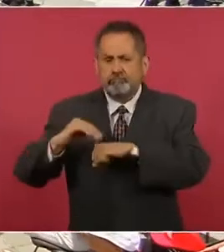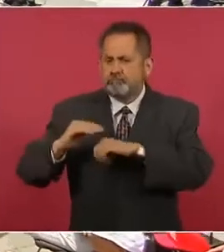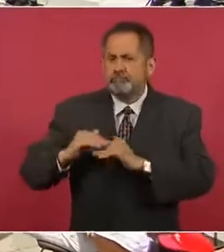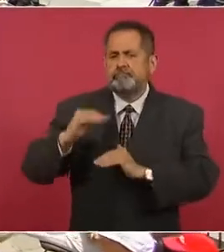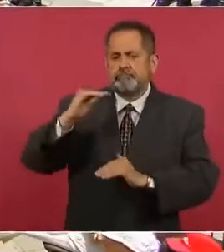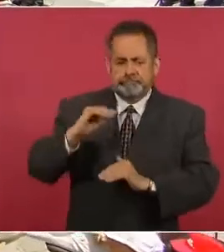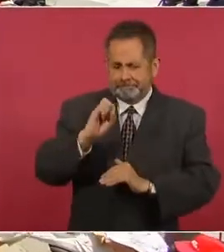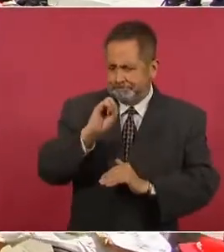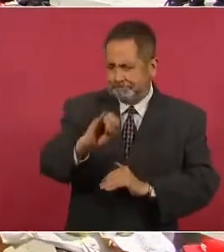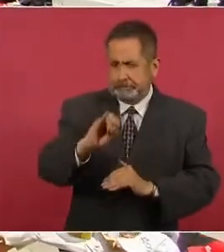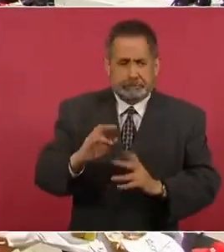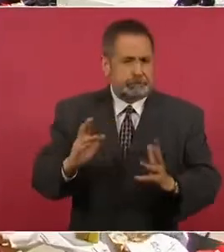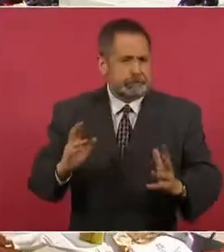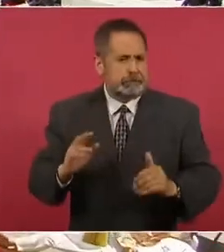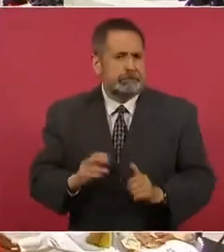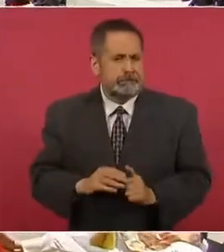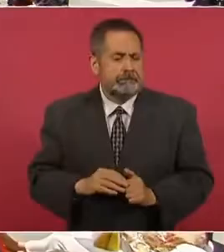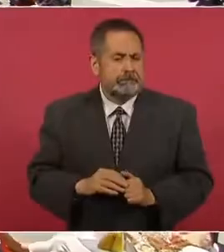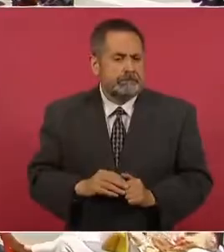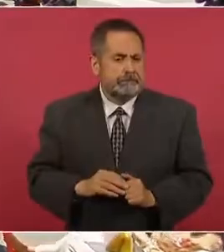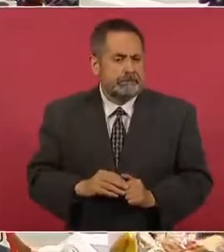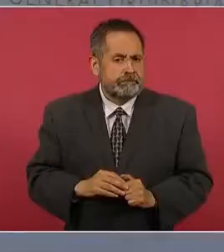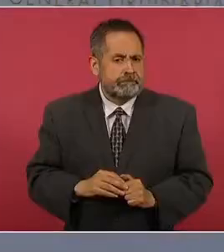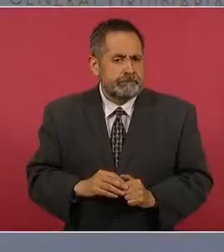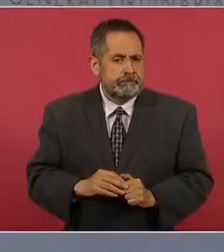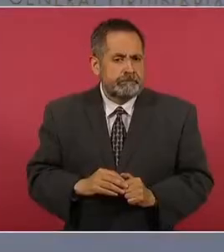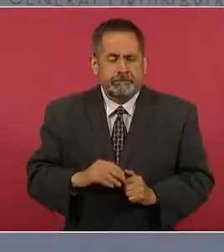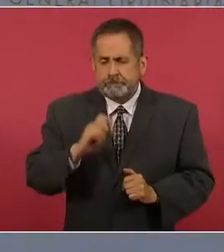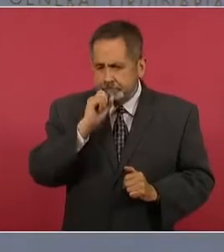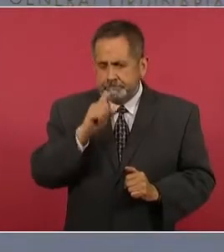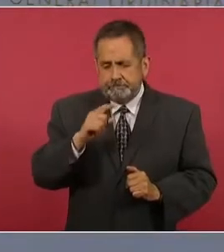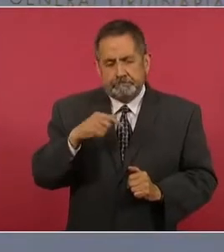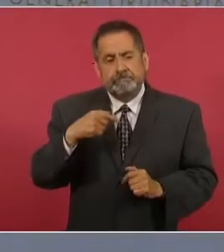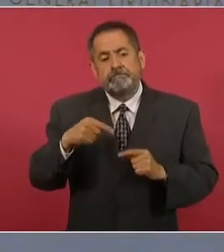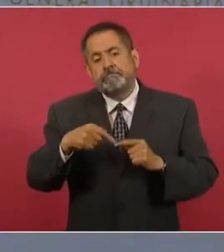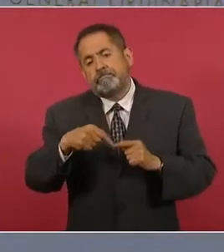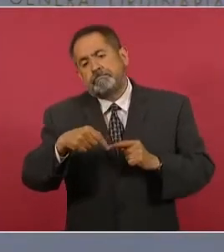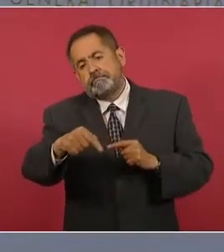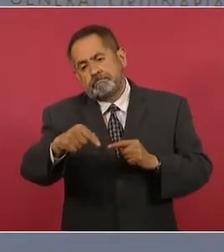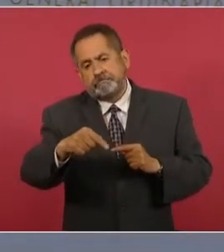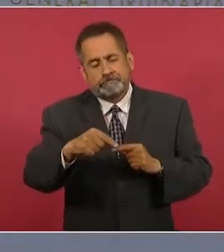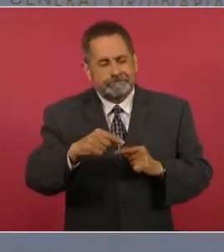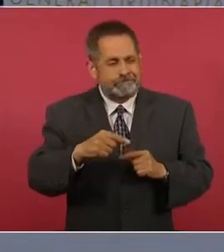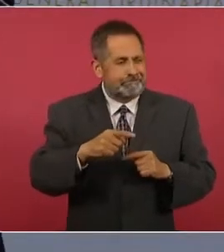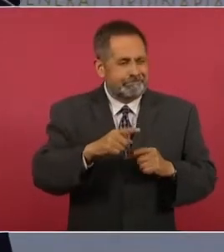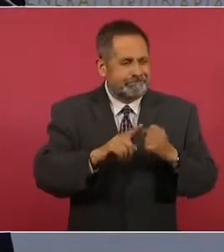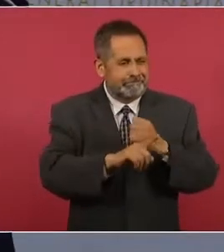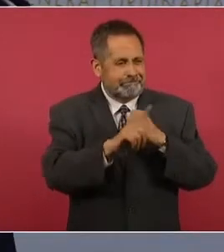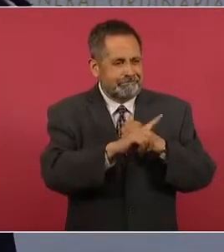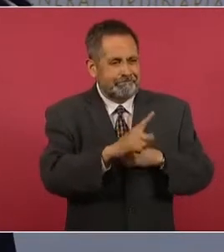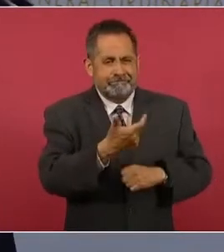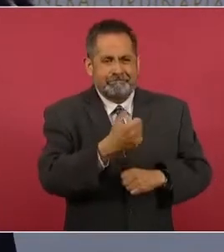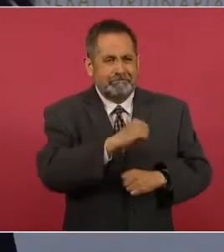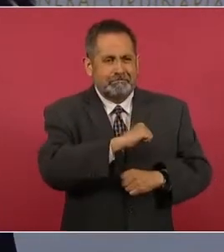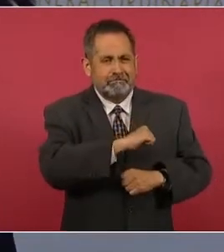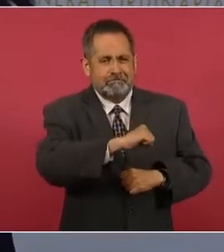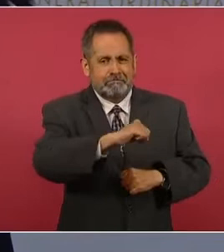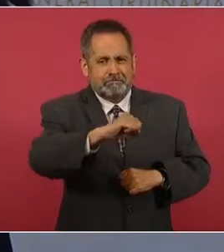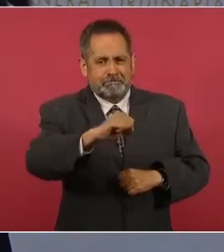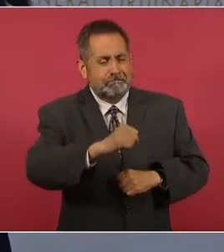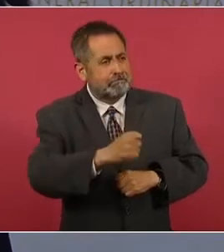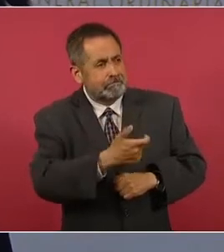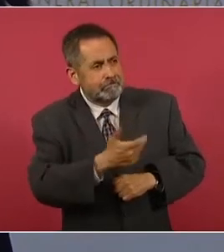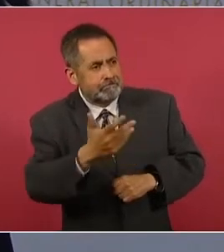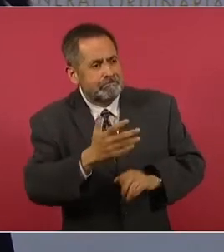mínimo. De modo que vamos a enfrentar el problema inflacionario